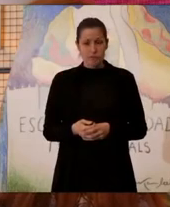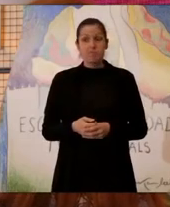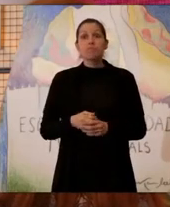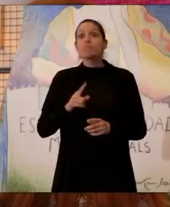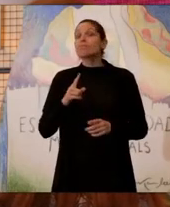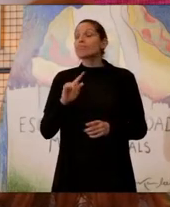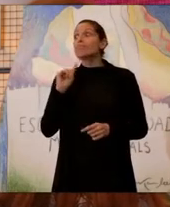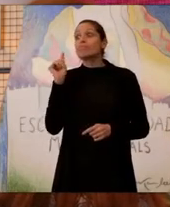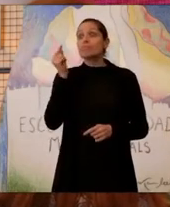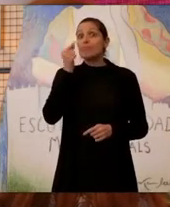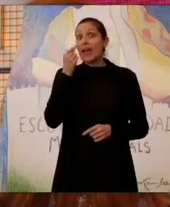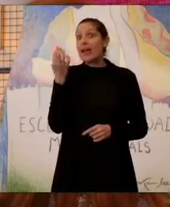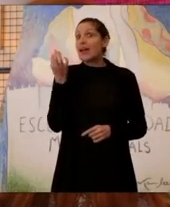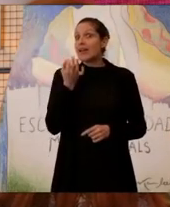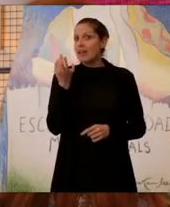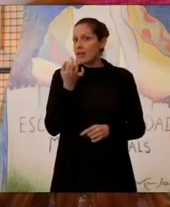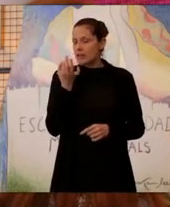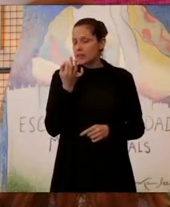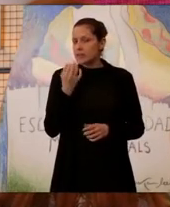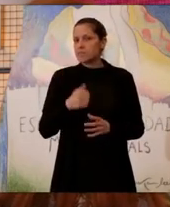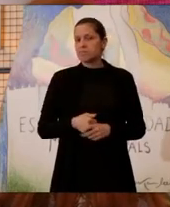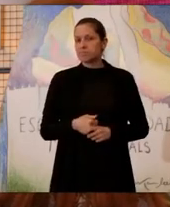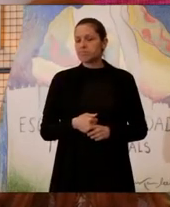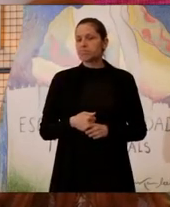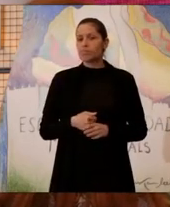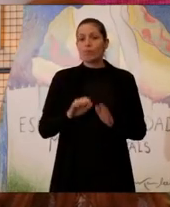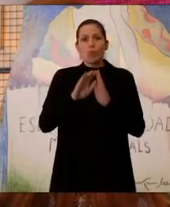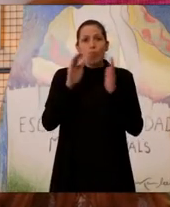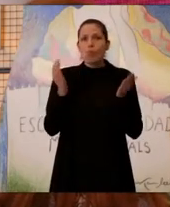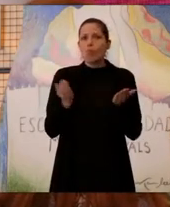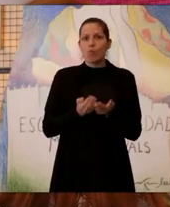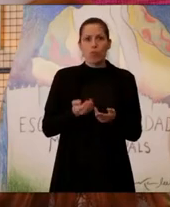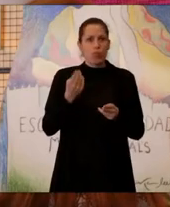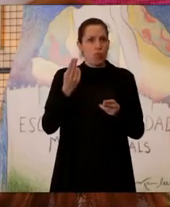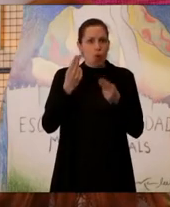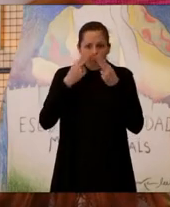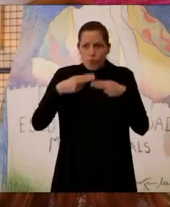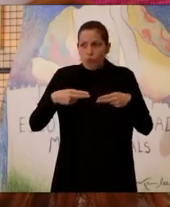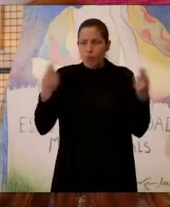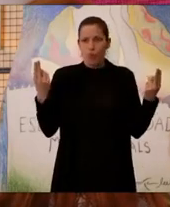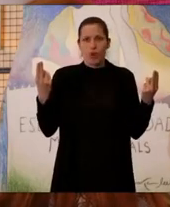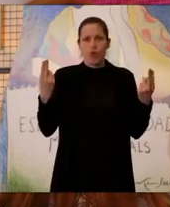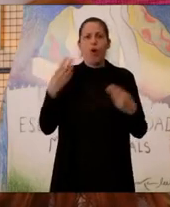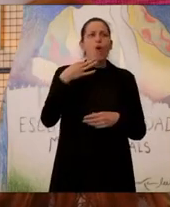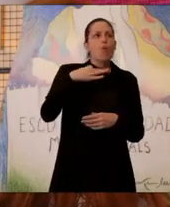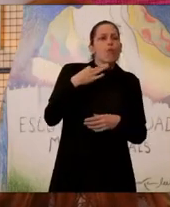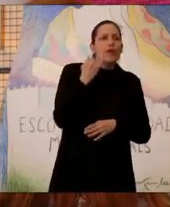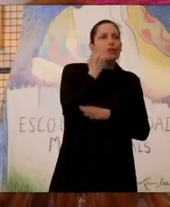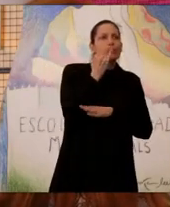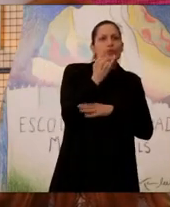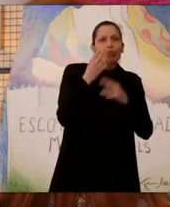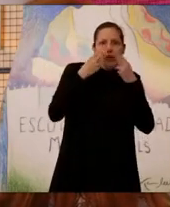hemos encontrado con que el mundo público no solo el de las instituciones públicas sino también pues